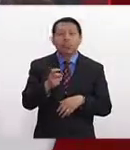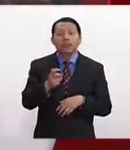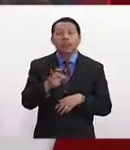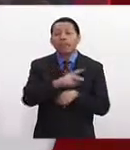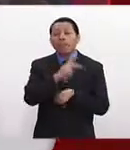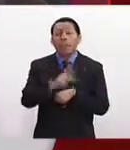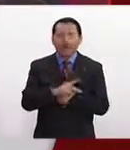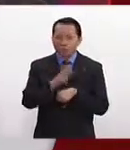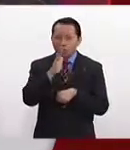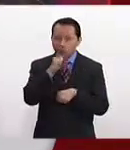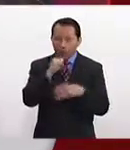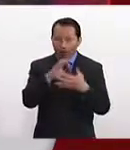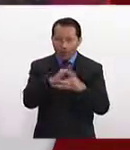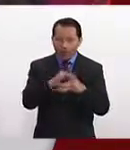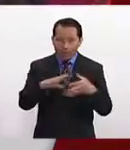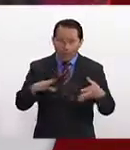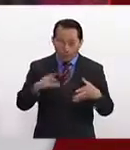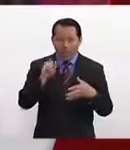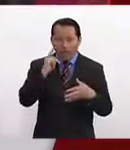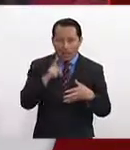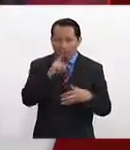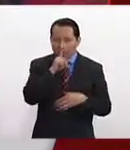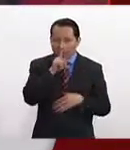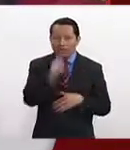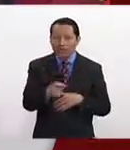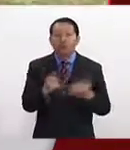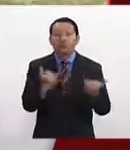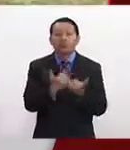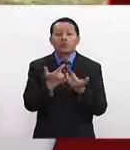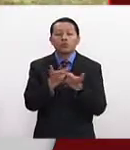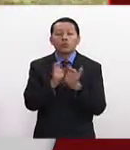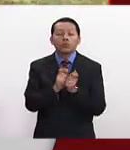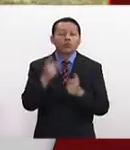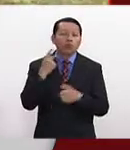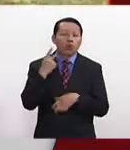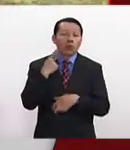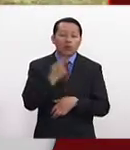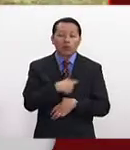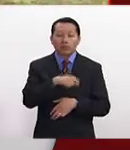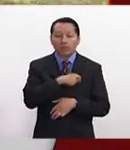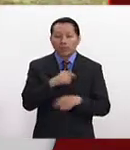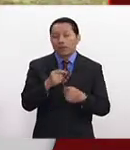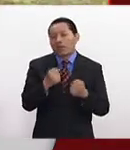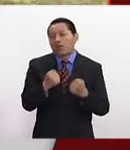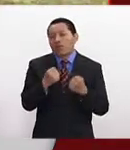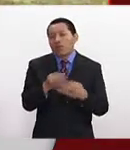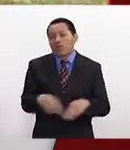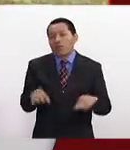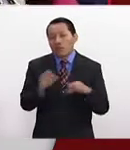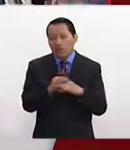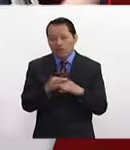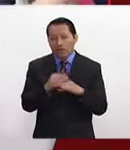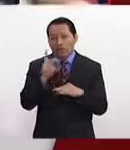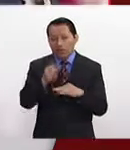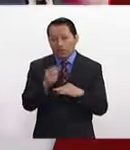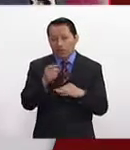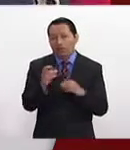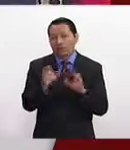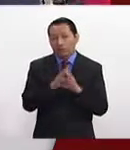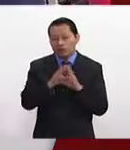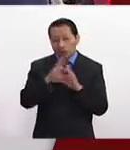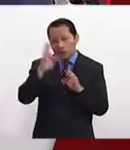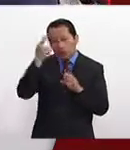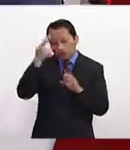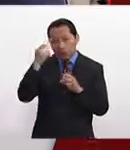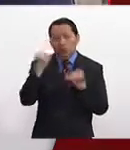indisoluble, y sobre todo el papel de los partidos políticos en España es muy importante, porque hay que